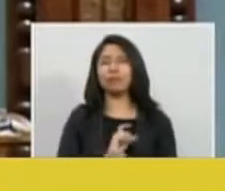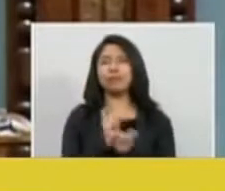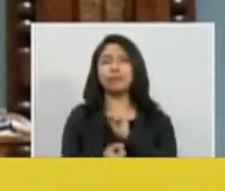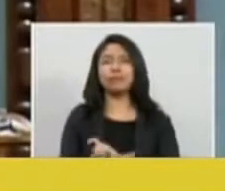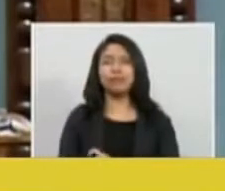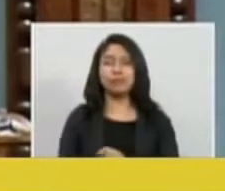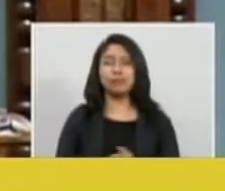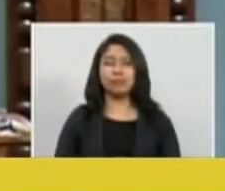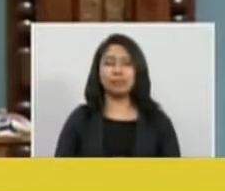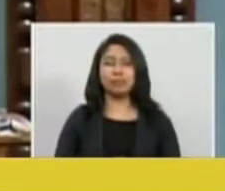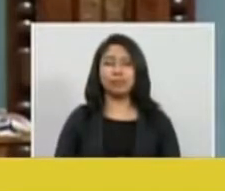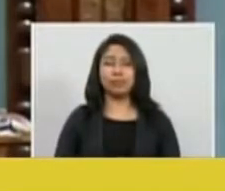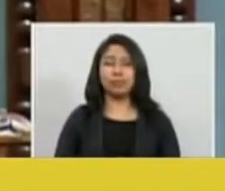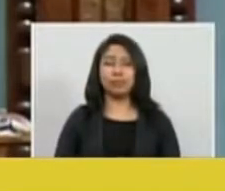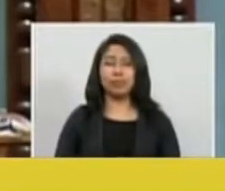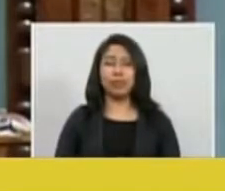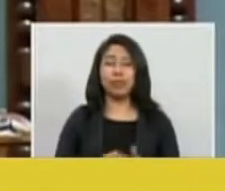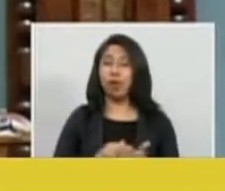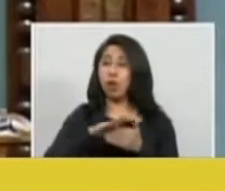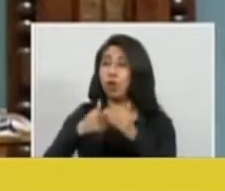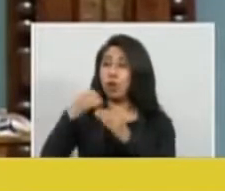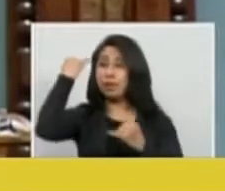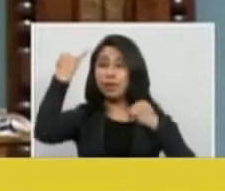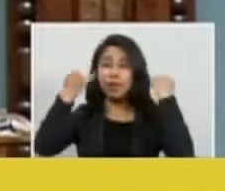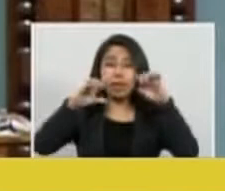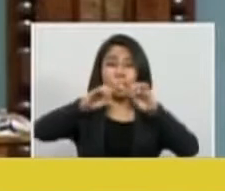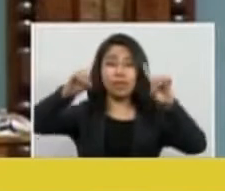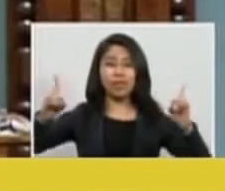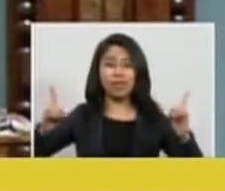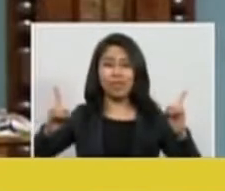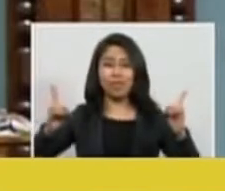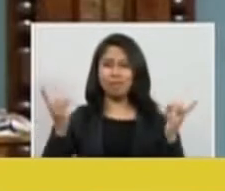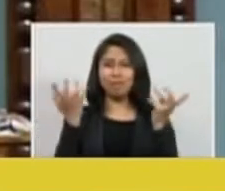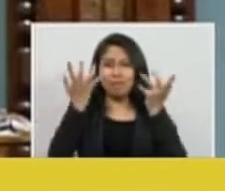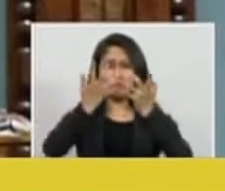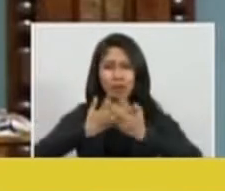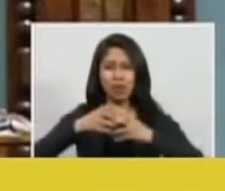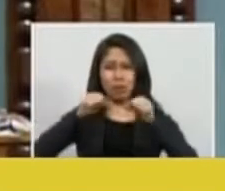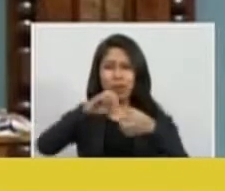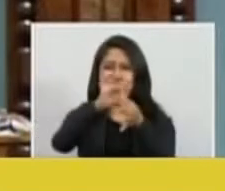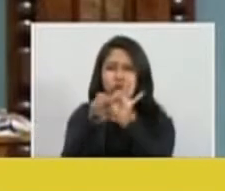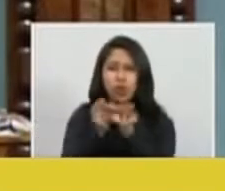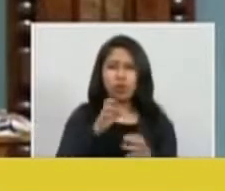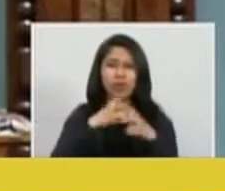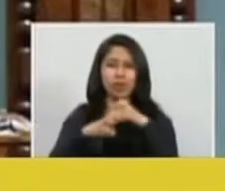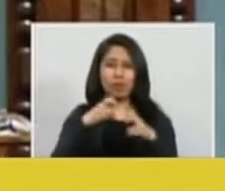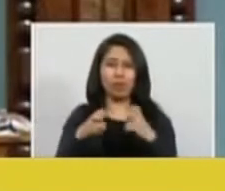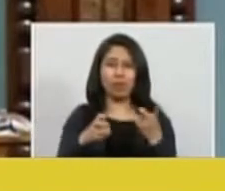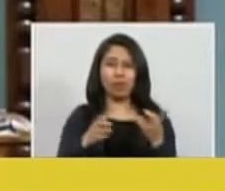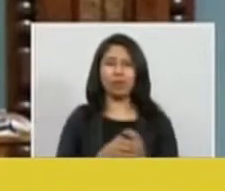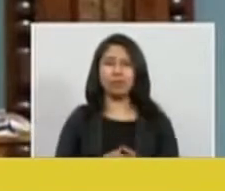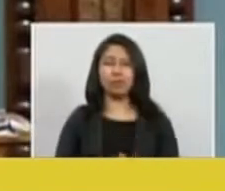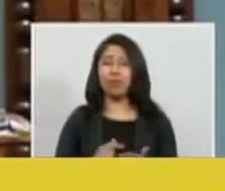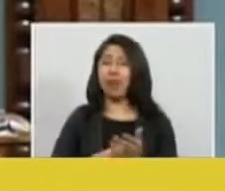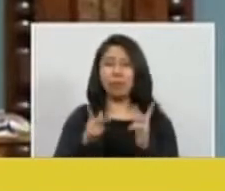Vamos a promover las coincidencias opositoras para buscar soluciones entre la derecha y la izquierda, entre la